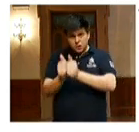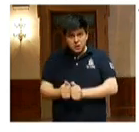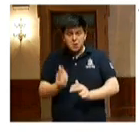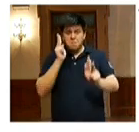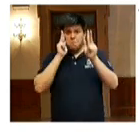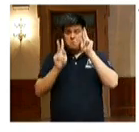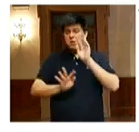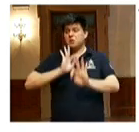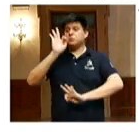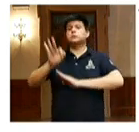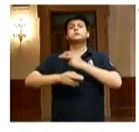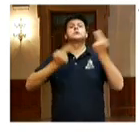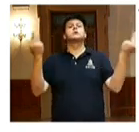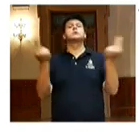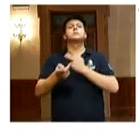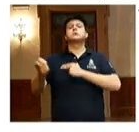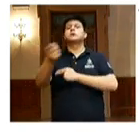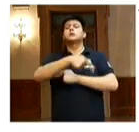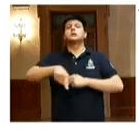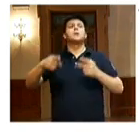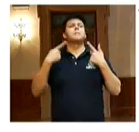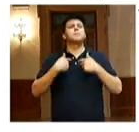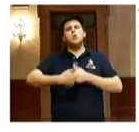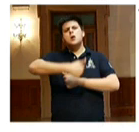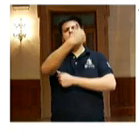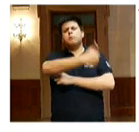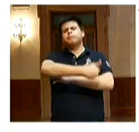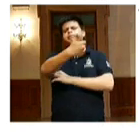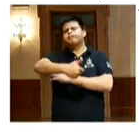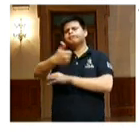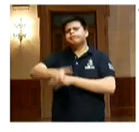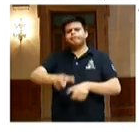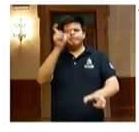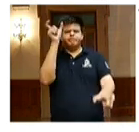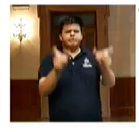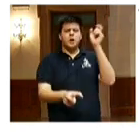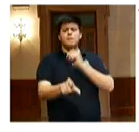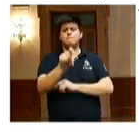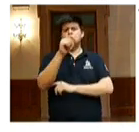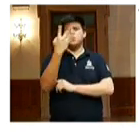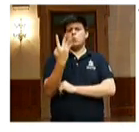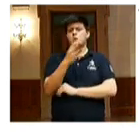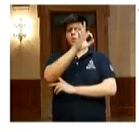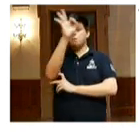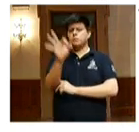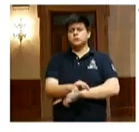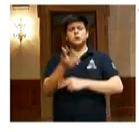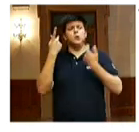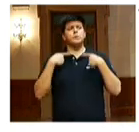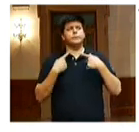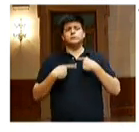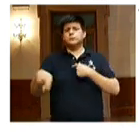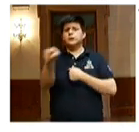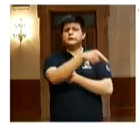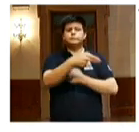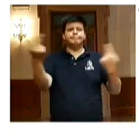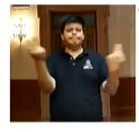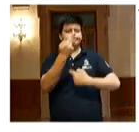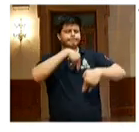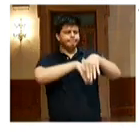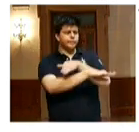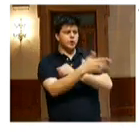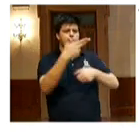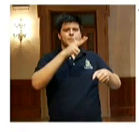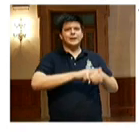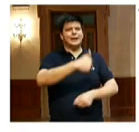requirió cada paciente el 24 y el 24 por ciento requerido atención